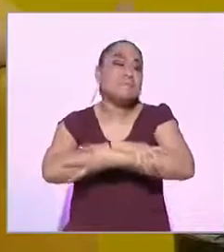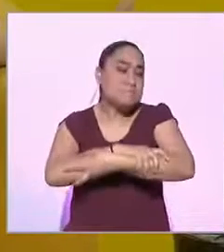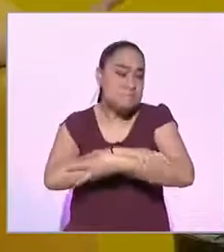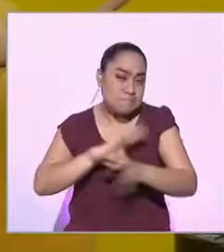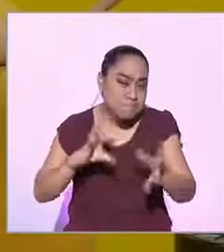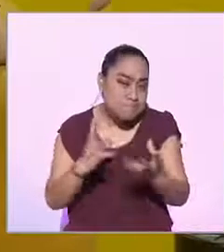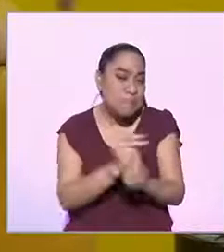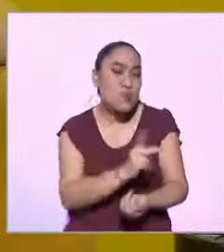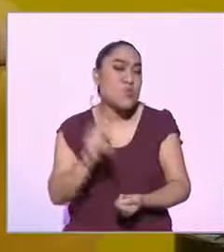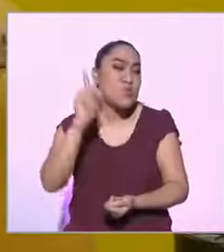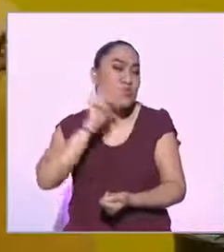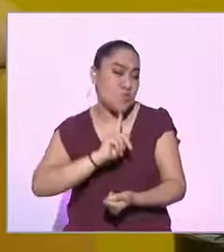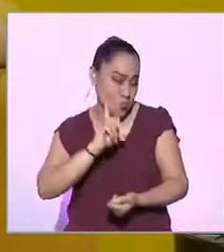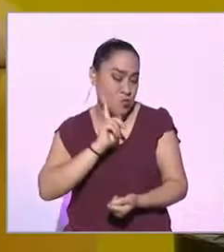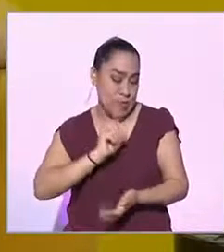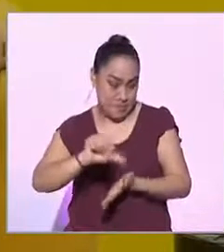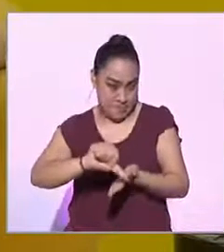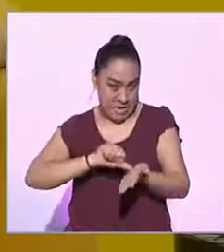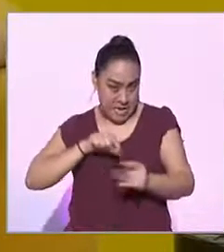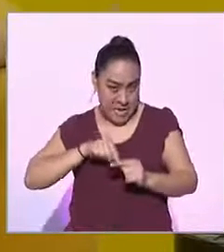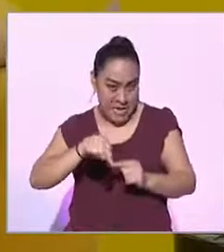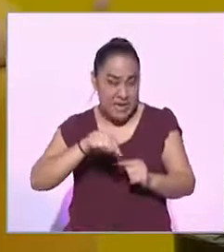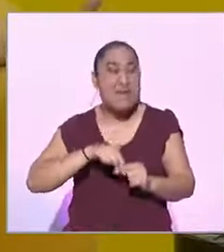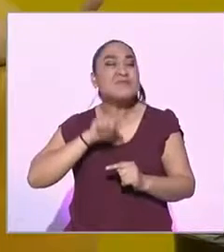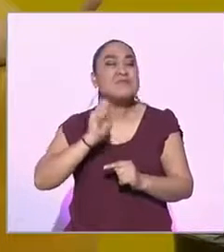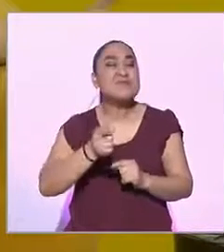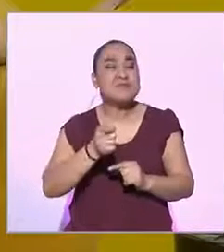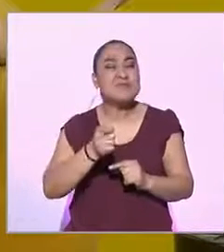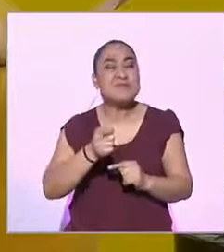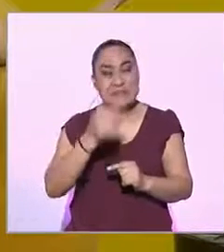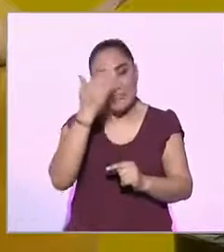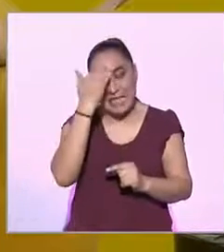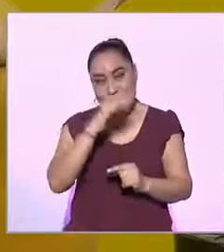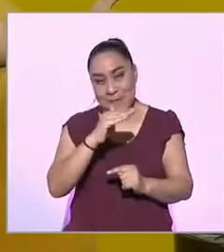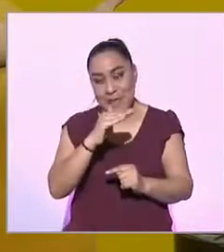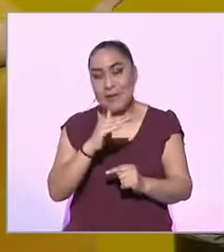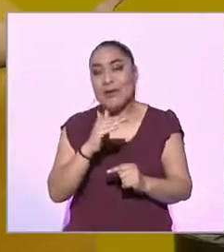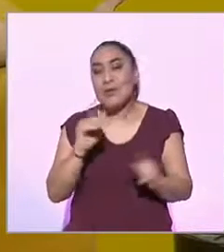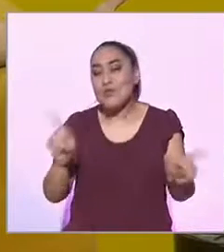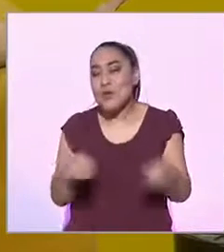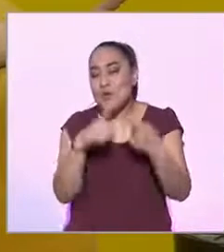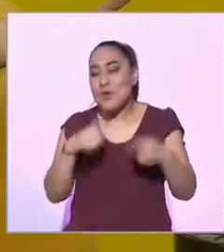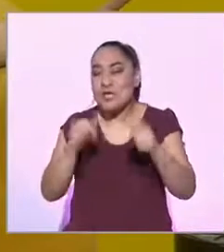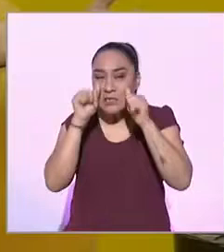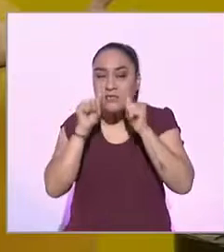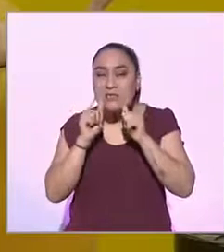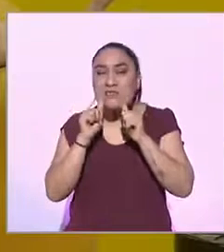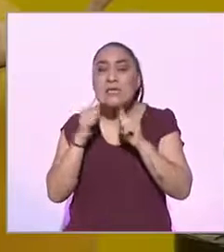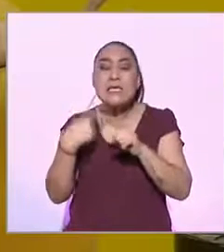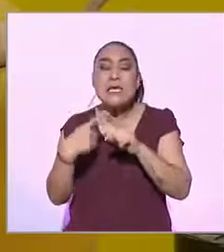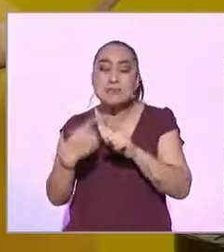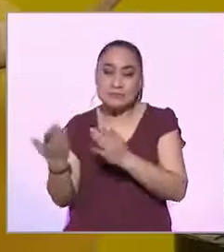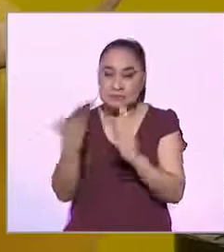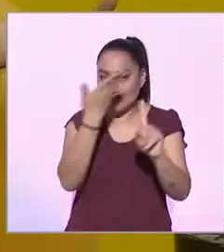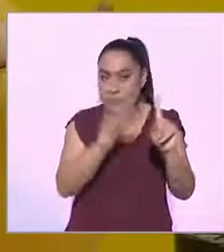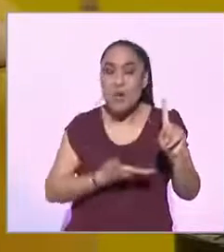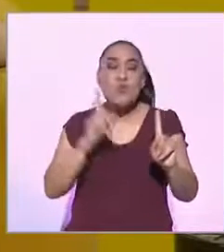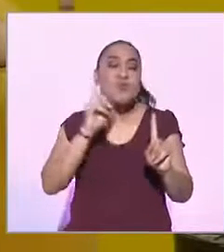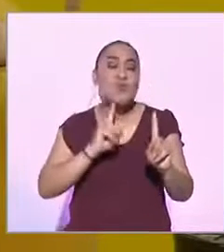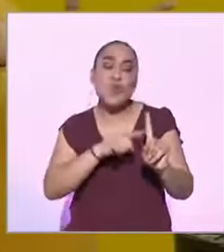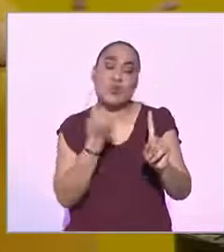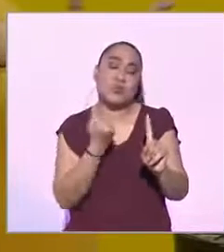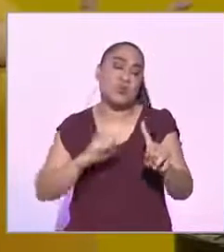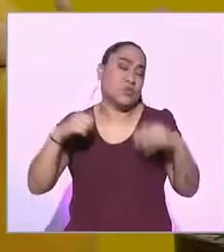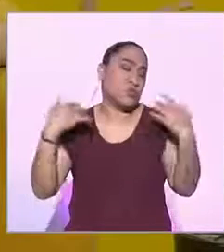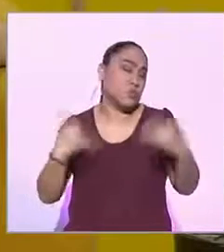mes hemos dedicado justamente la sección Música y Ceguera a mujeres. Y hoy escucharemos a una cantante extraordinaria, capaz